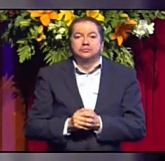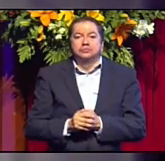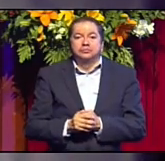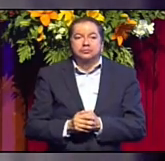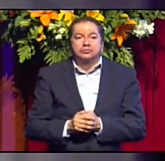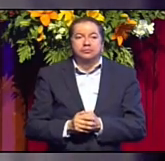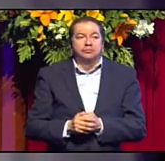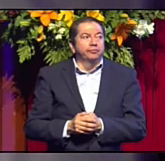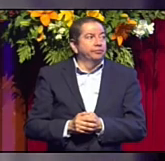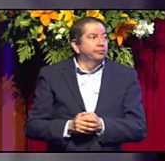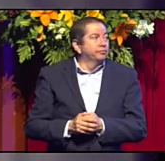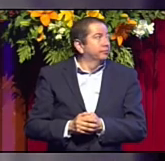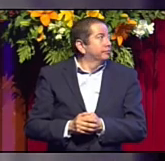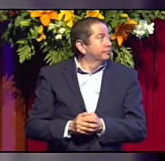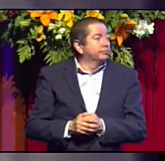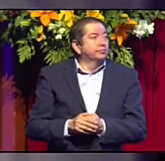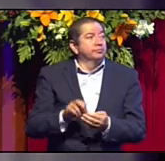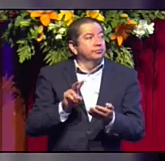de verdad que es total.